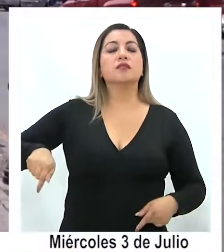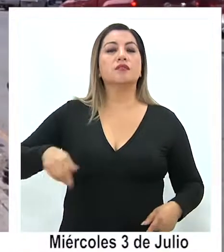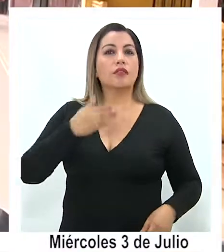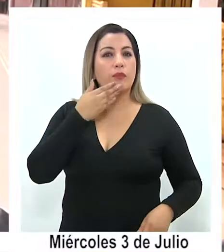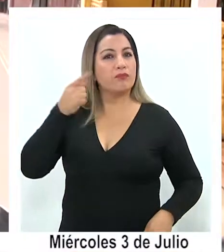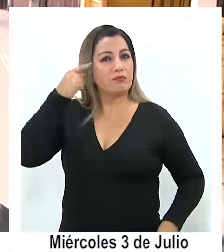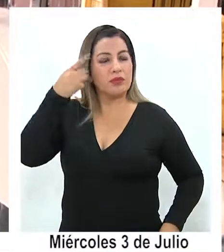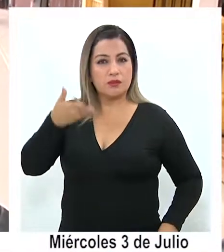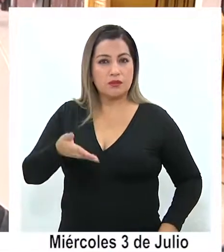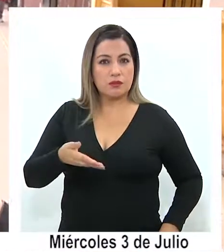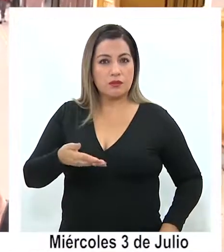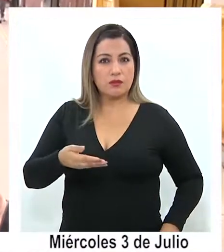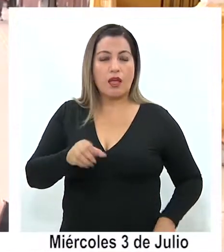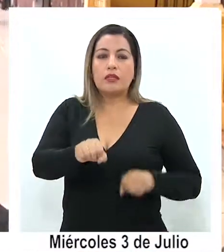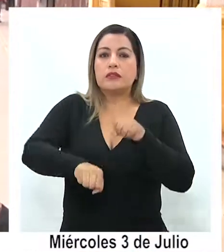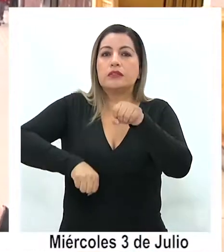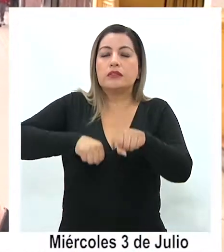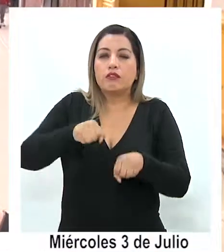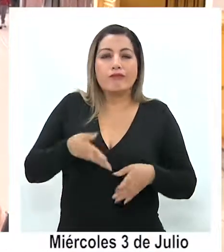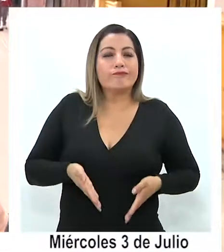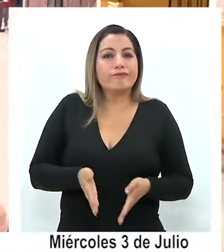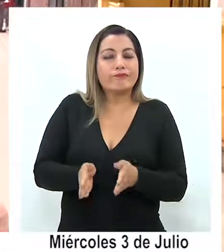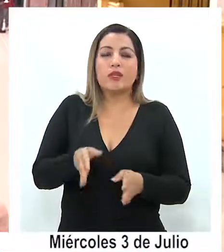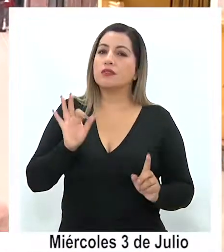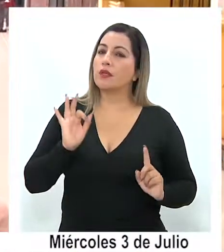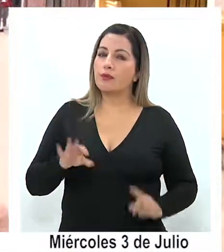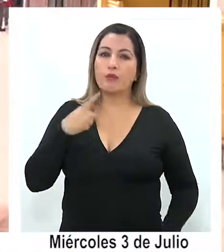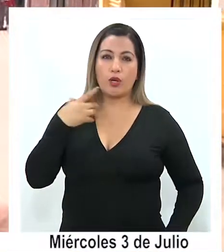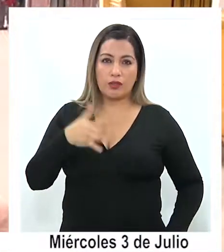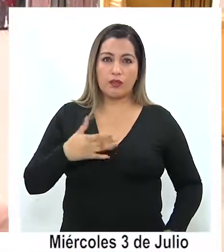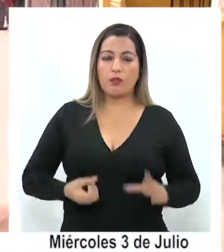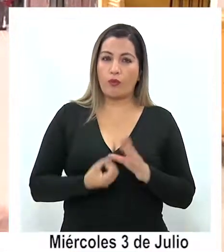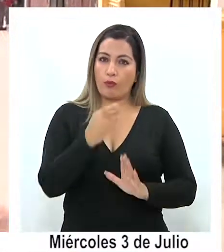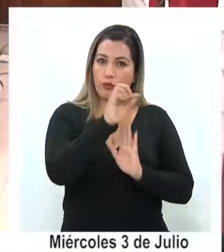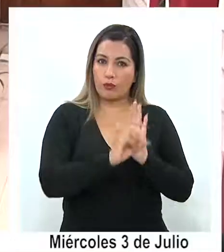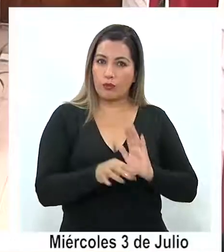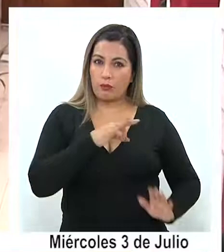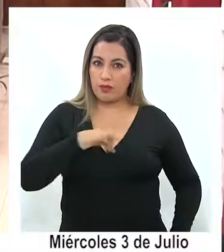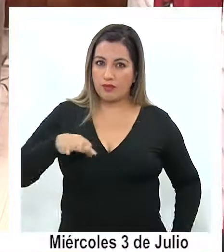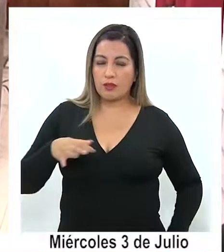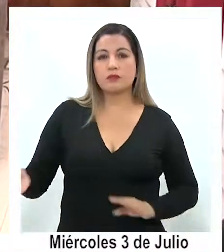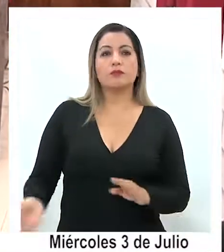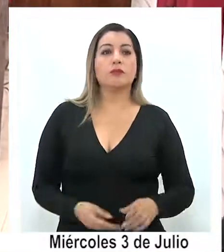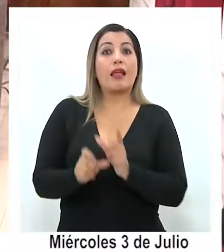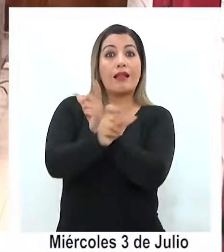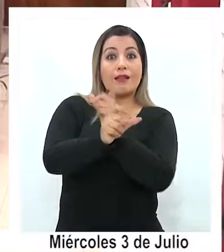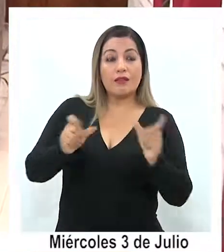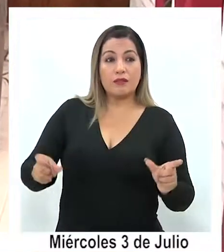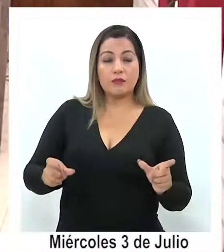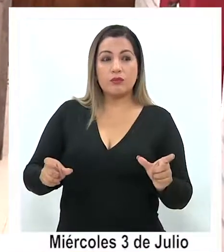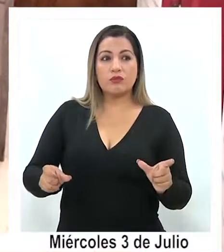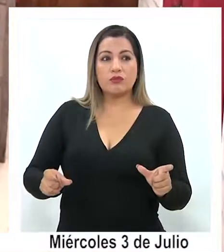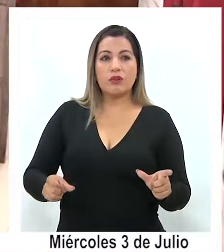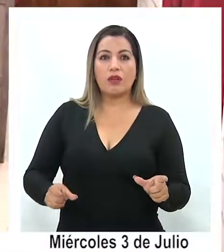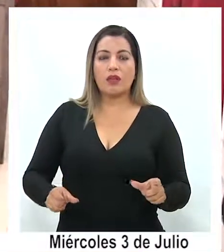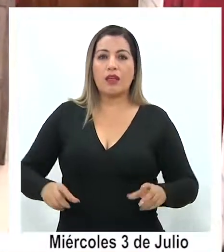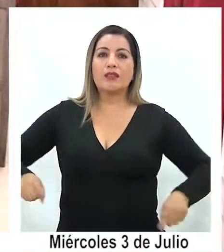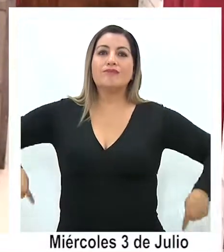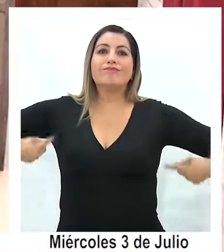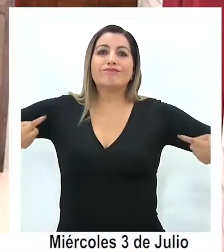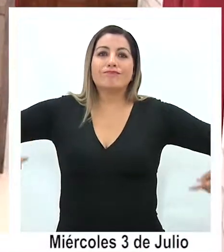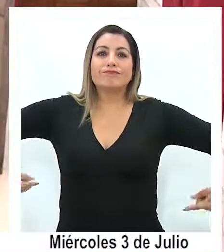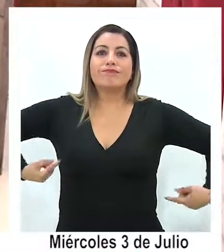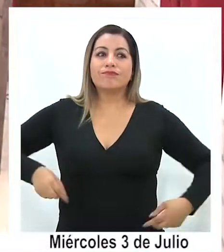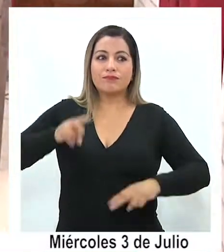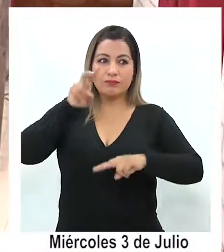también las ciclovías como una parte esencial de los nuevos proyectos del Ministerio. Las personas con movilidad reducida o